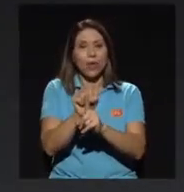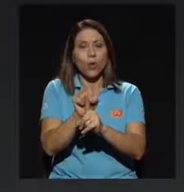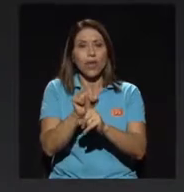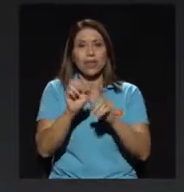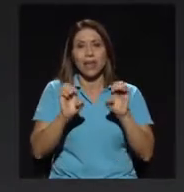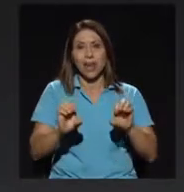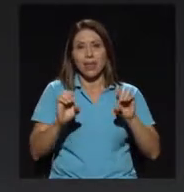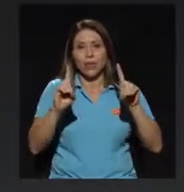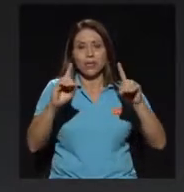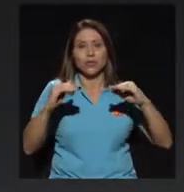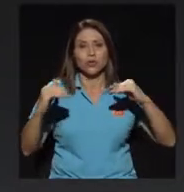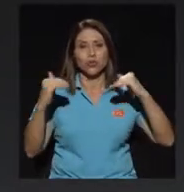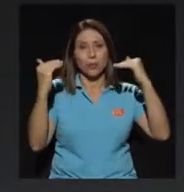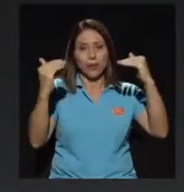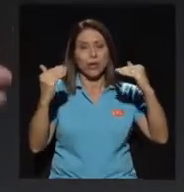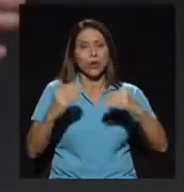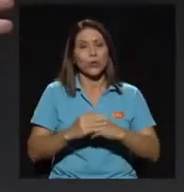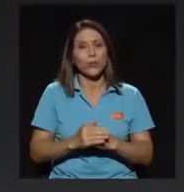superior.